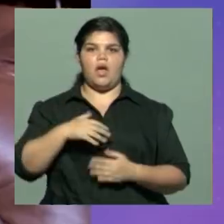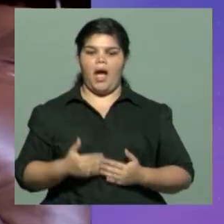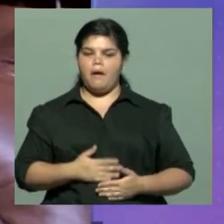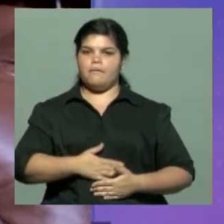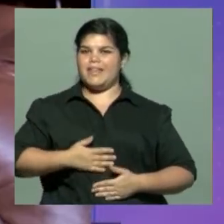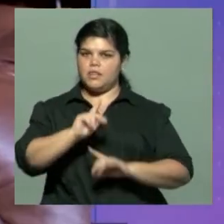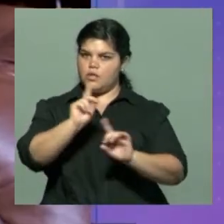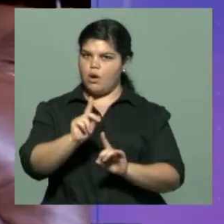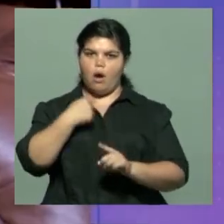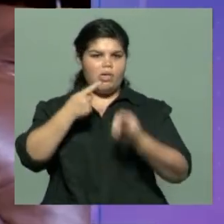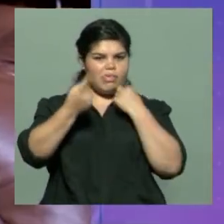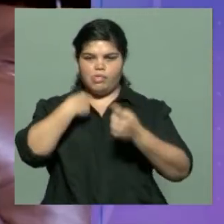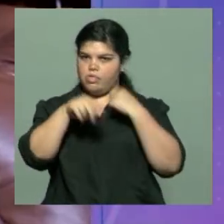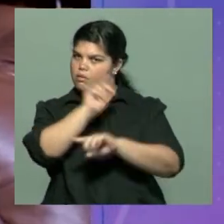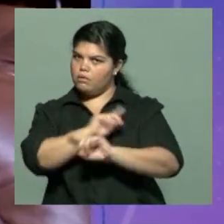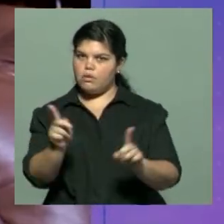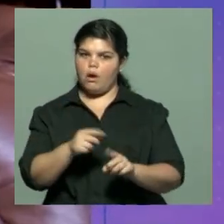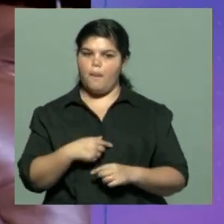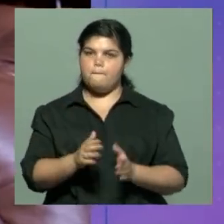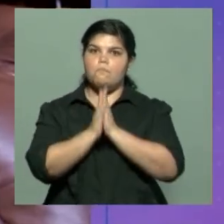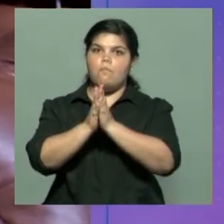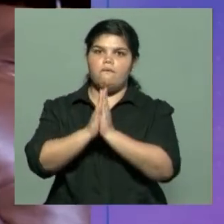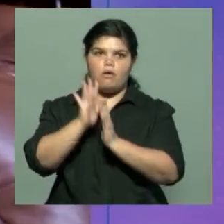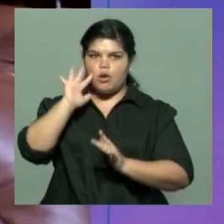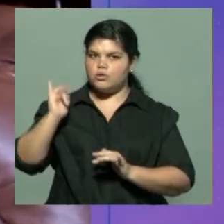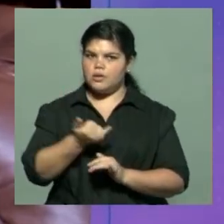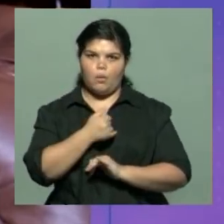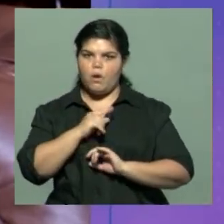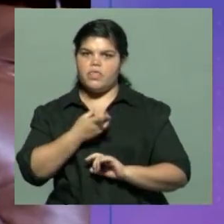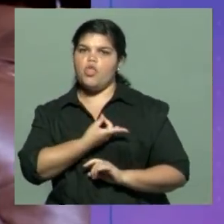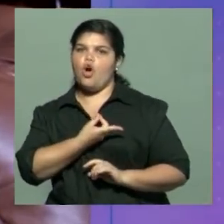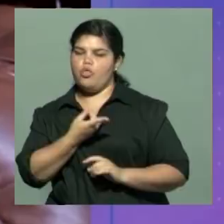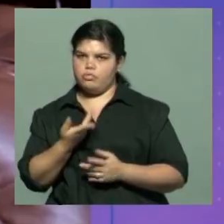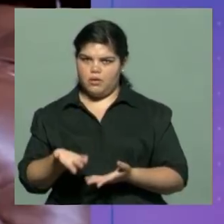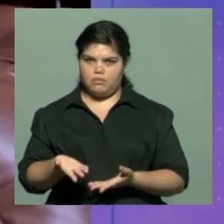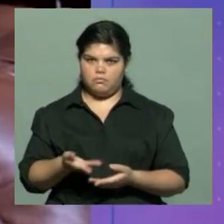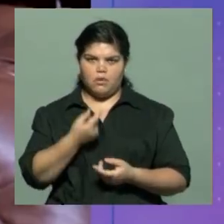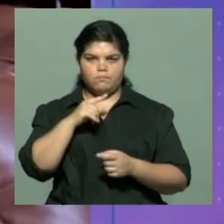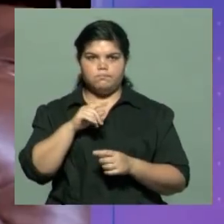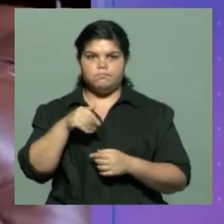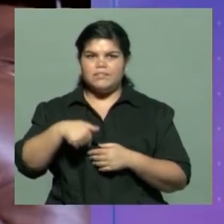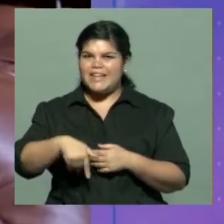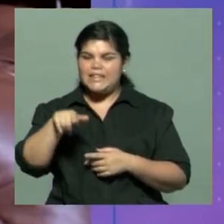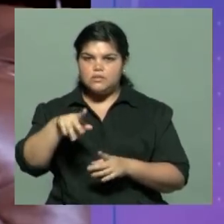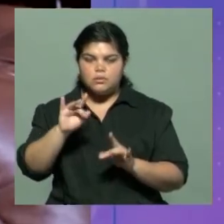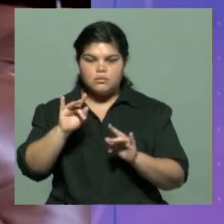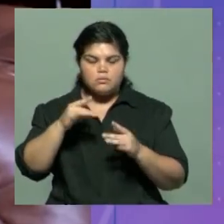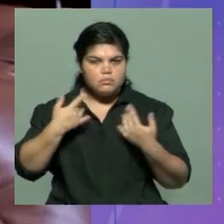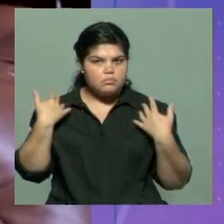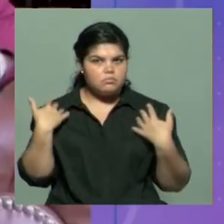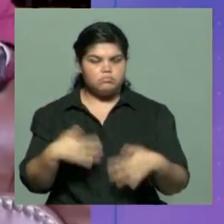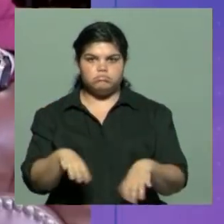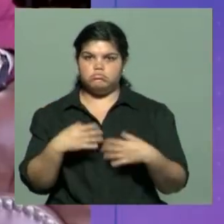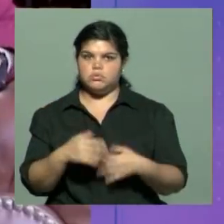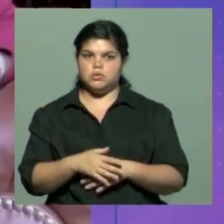no llores, que no se note de dónde salís. Y eso fue como lo más duro de todo, en